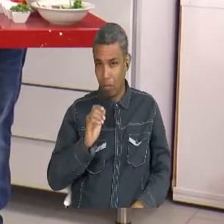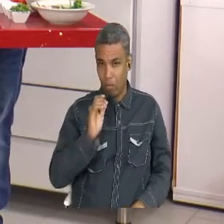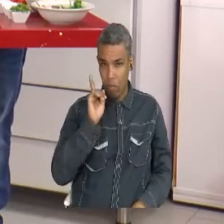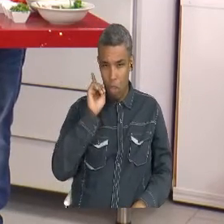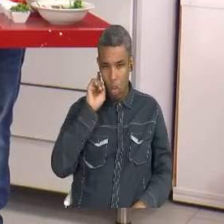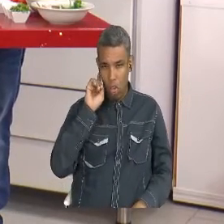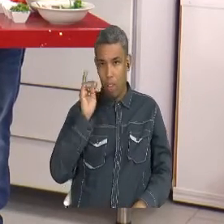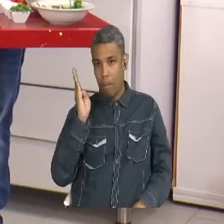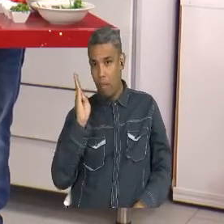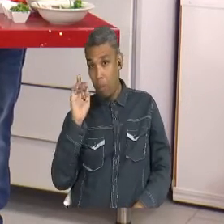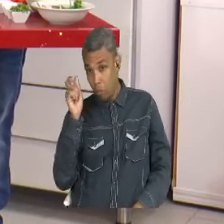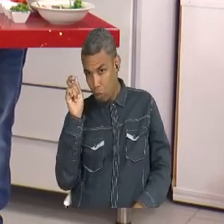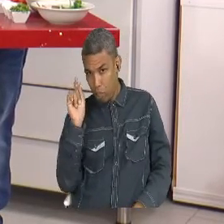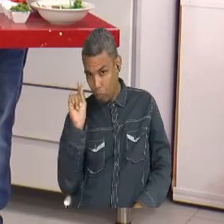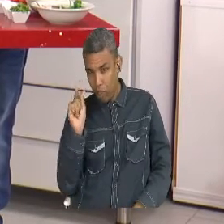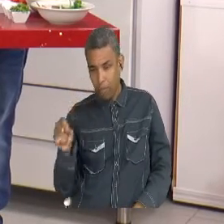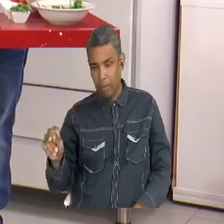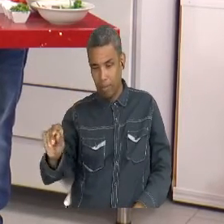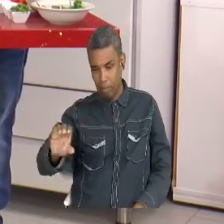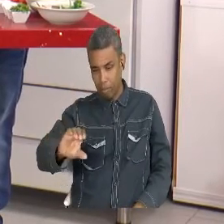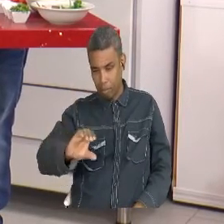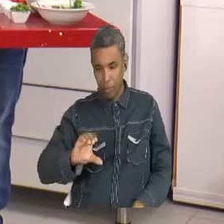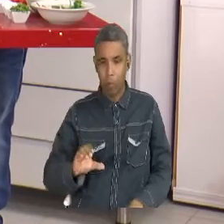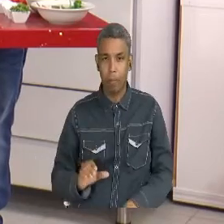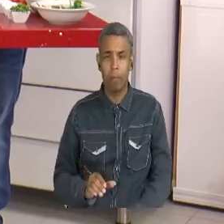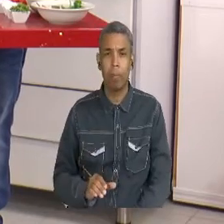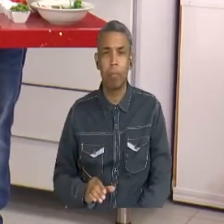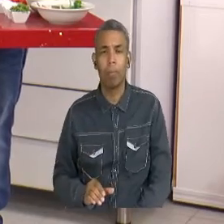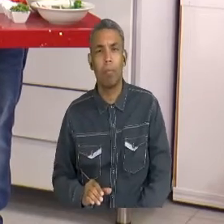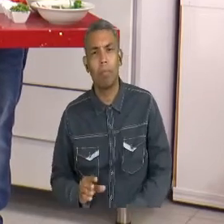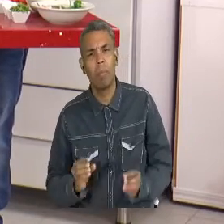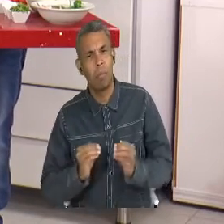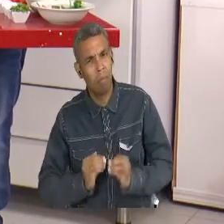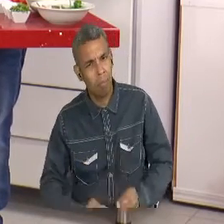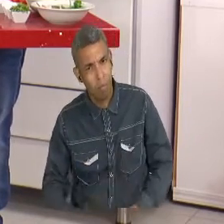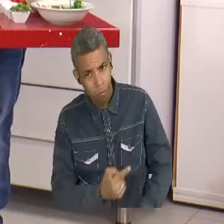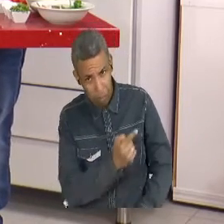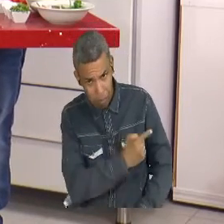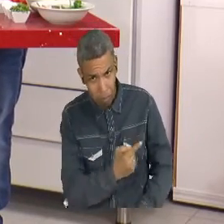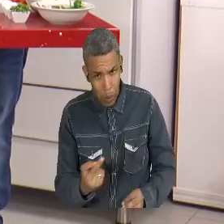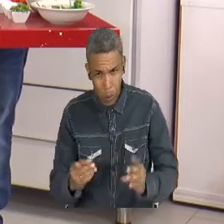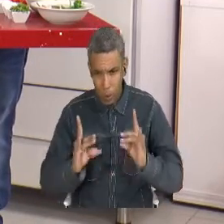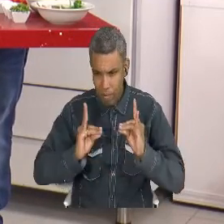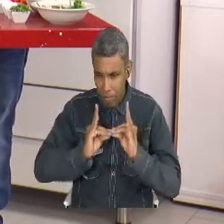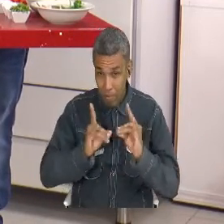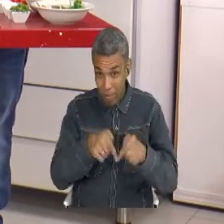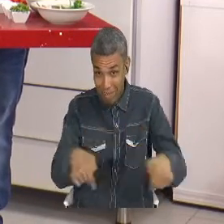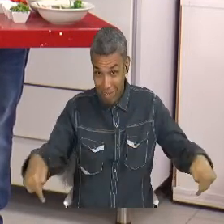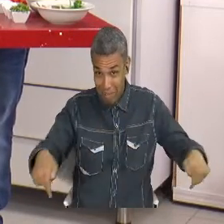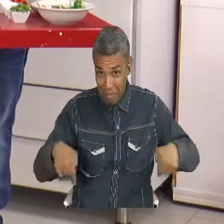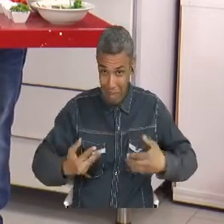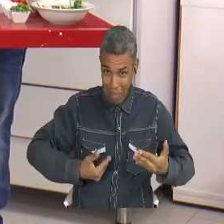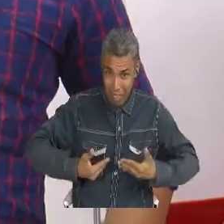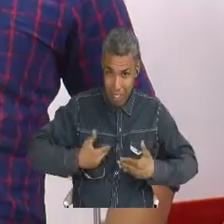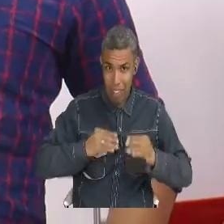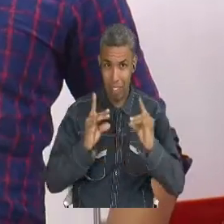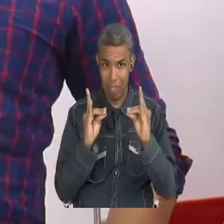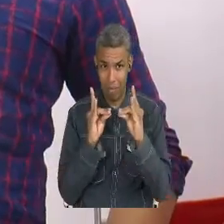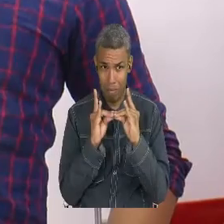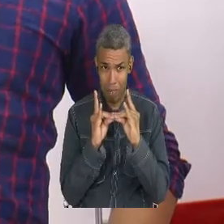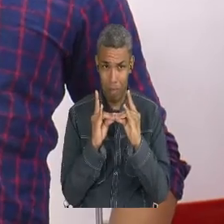en saber, Sergio, que precisamente cuáles son esas clases, esa variedad de muebles que tienen allá con la Galería del Mueble Juan Carlos Bolaño. Claro, ideal.